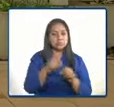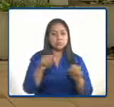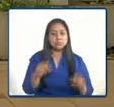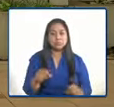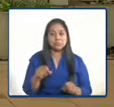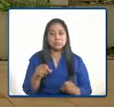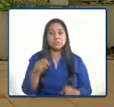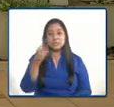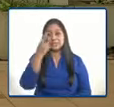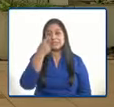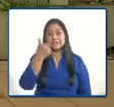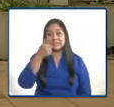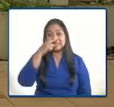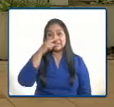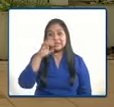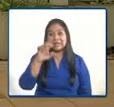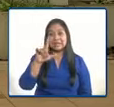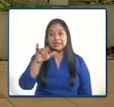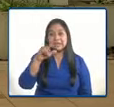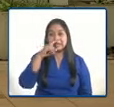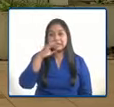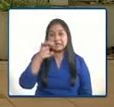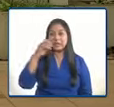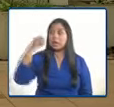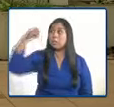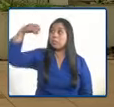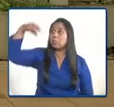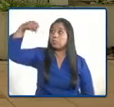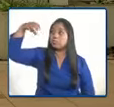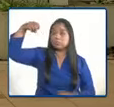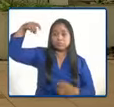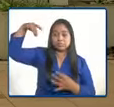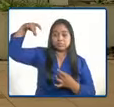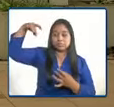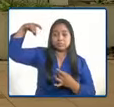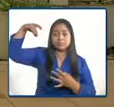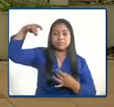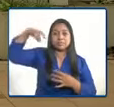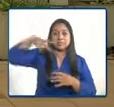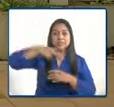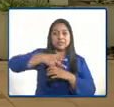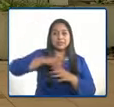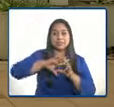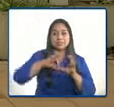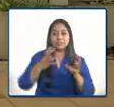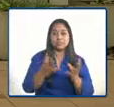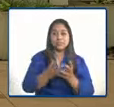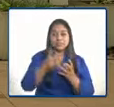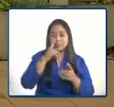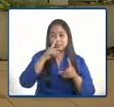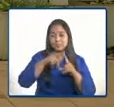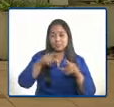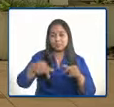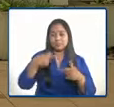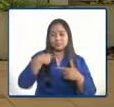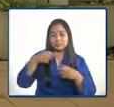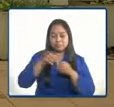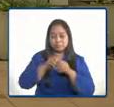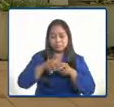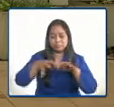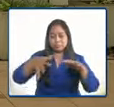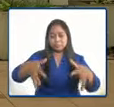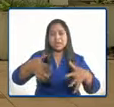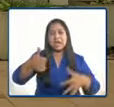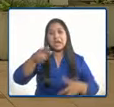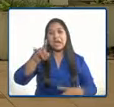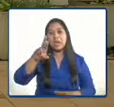satelital ADS-B y los componentes de radar secundario también que cubren lo que es el ATM de La Aurora. También